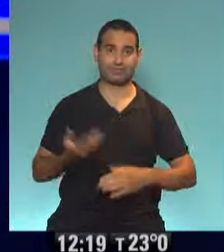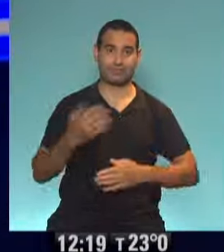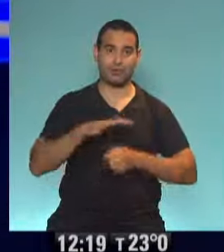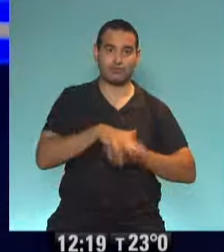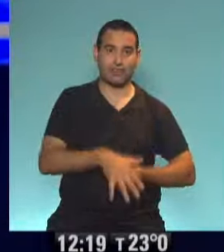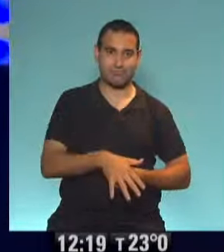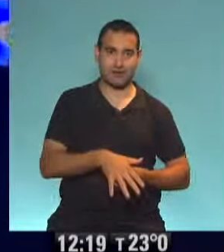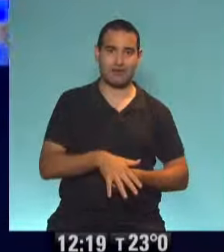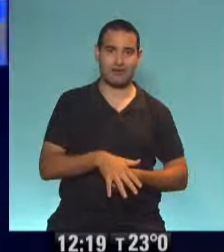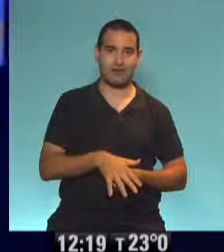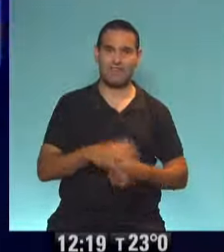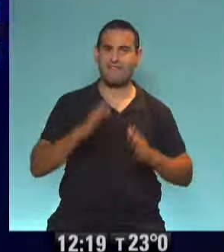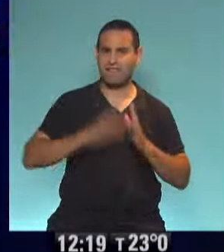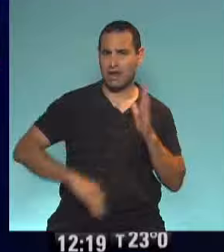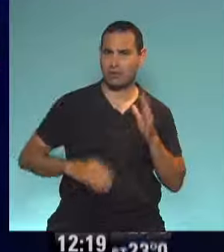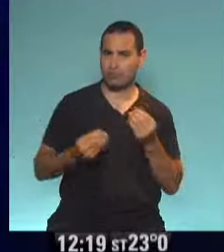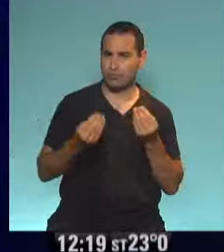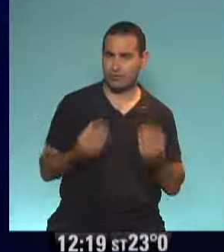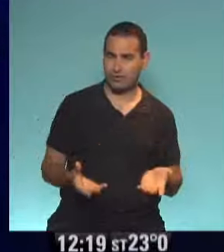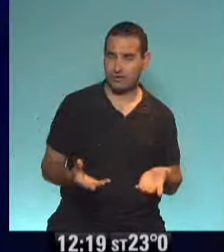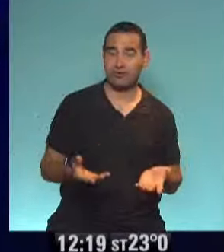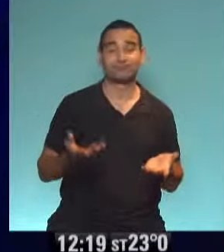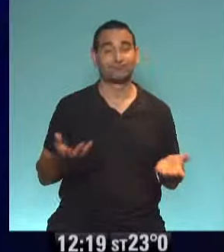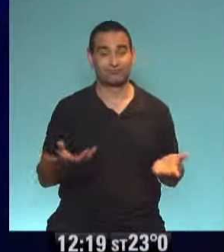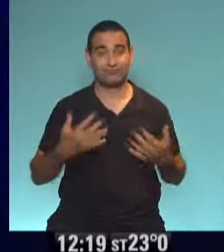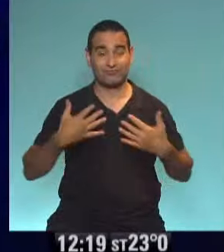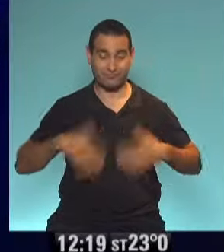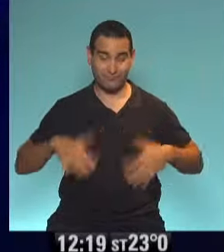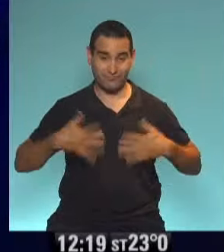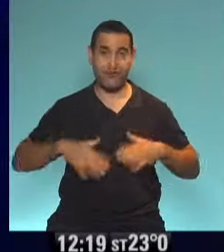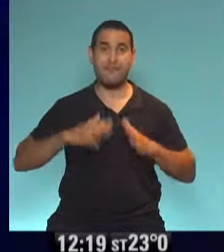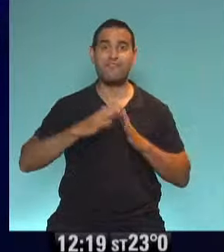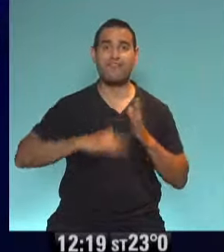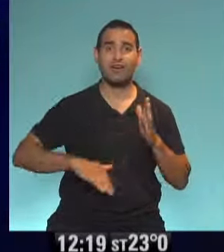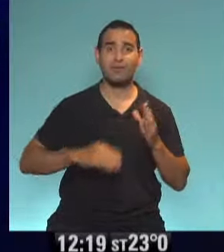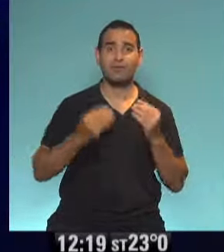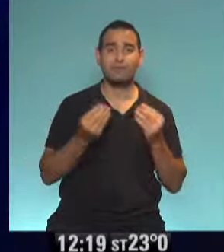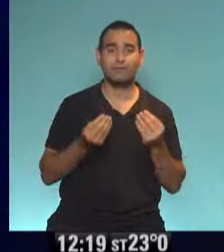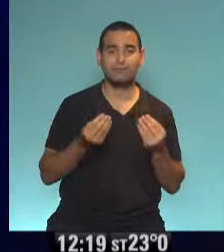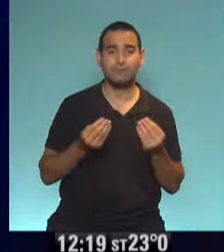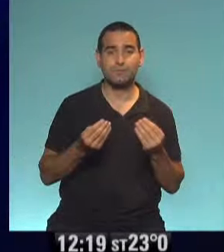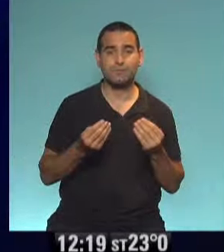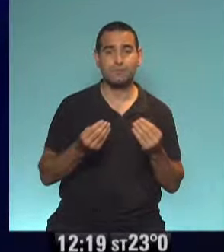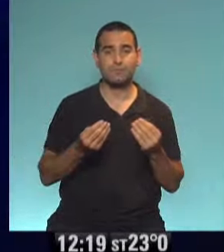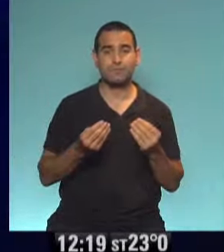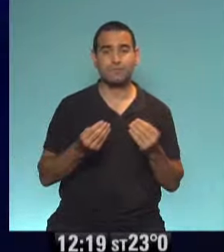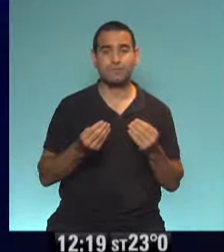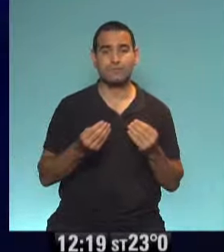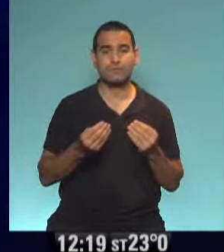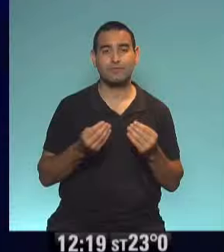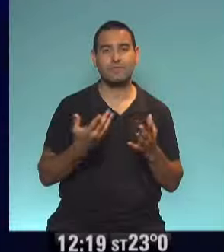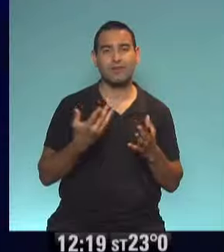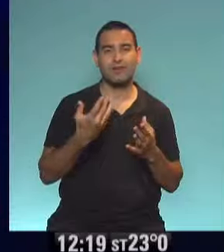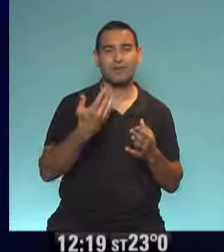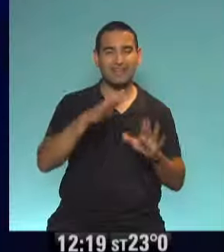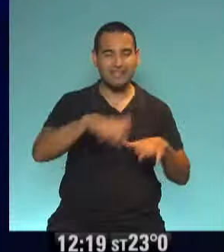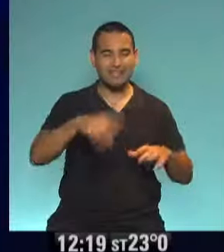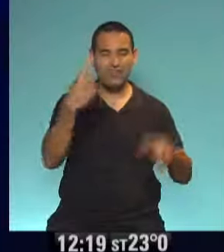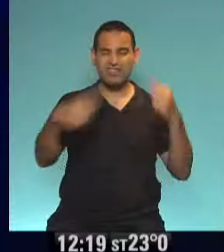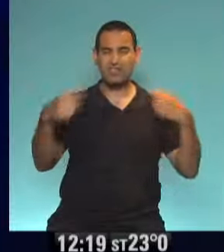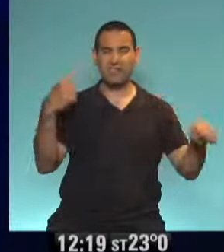de por qué es blanco. Entonces, también los guardapolvos servían para tapar un poco las diferencias, para